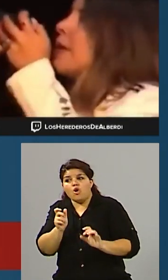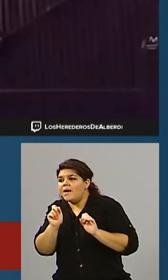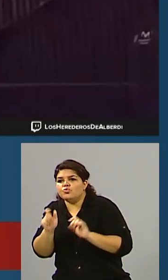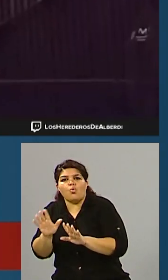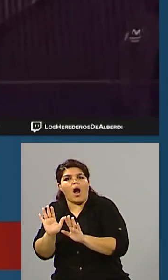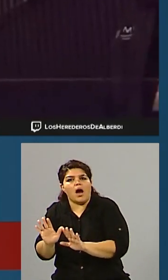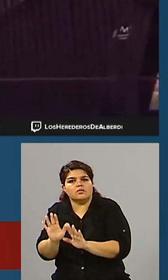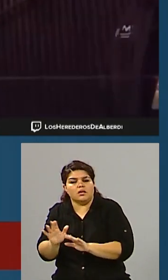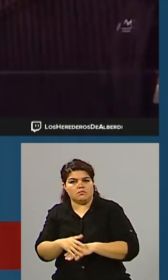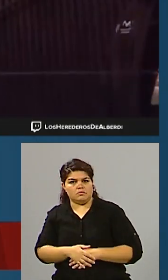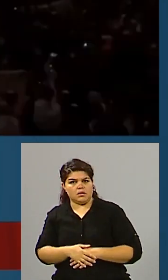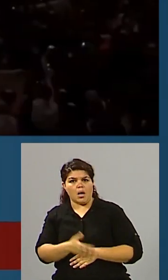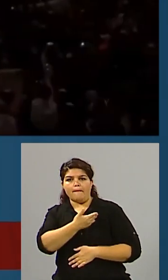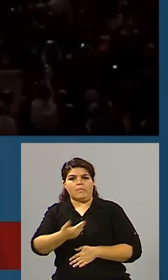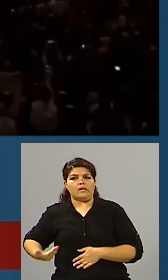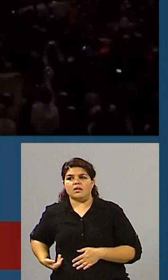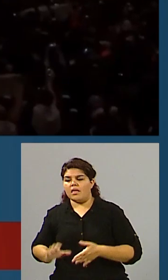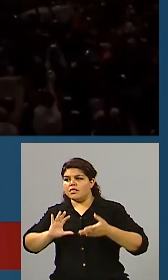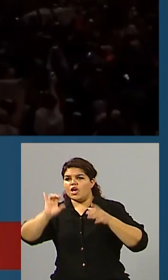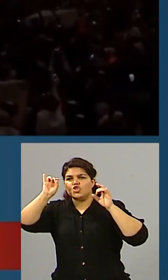Milei y no necesariamente el presidente de la nación.